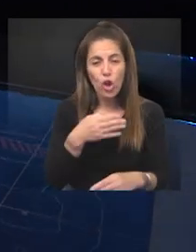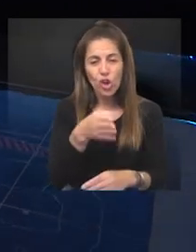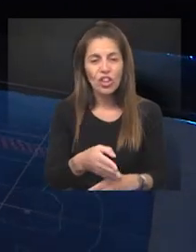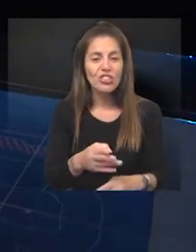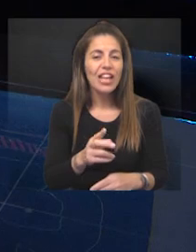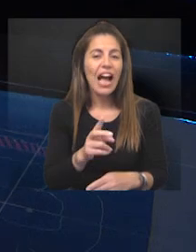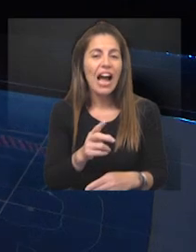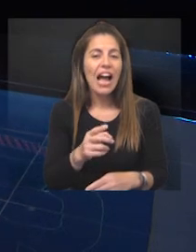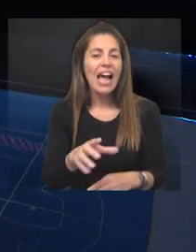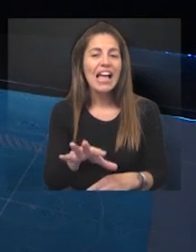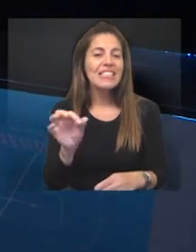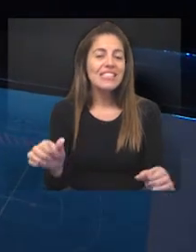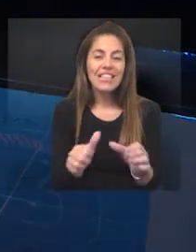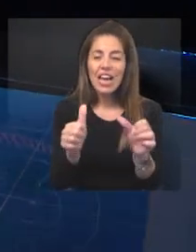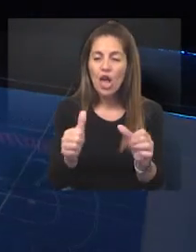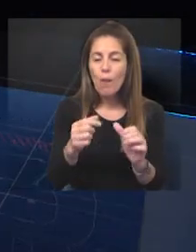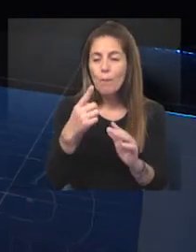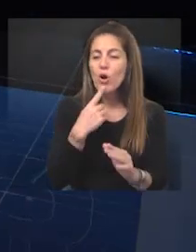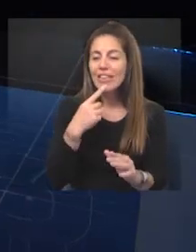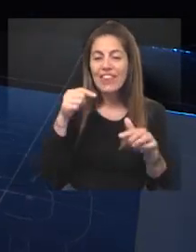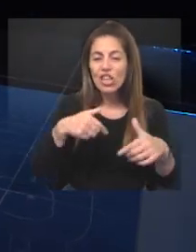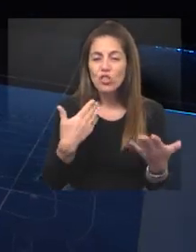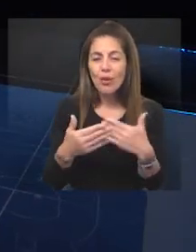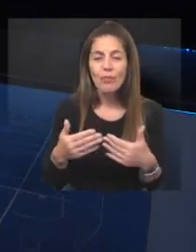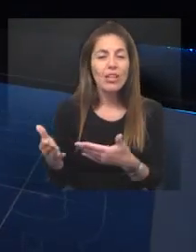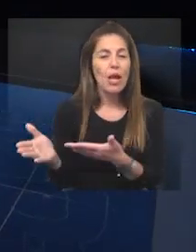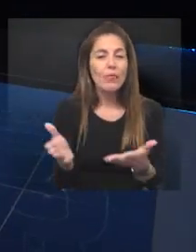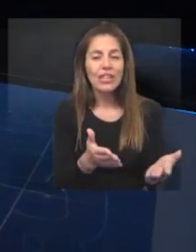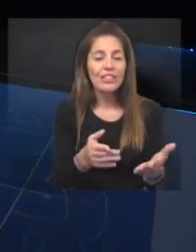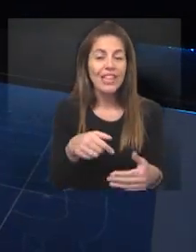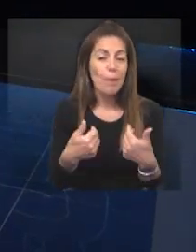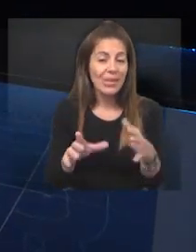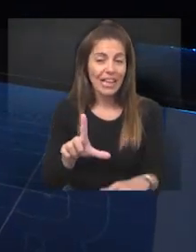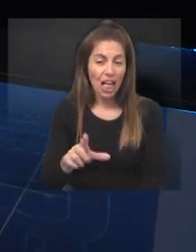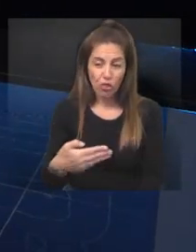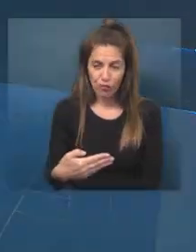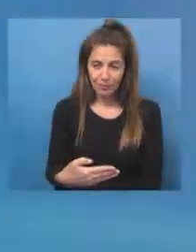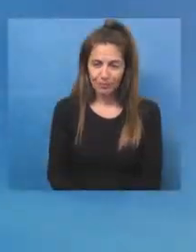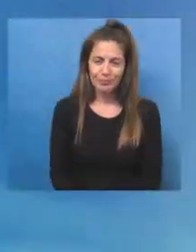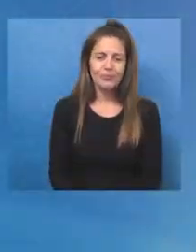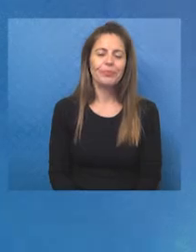definir políticas de eso hablaremos hoy bienvenidas bienvenidos así comienza la